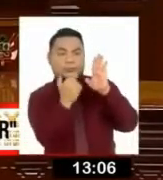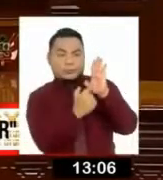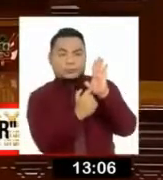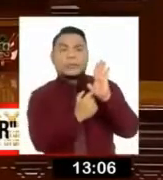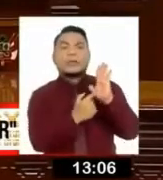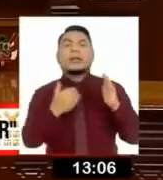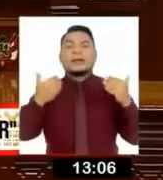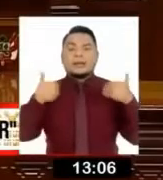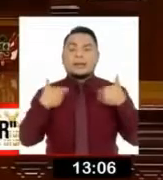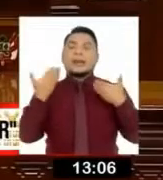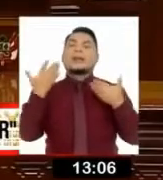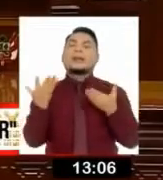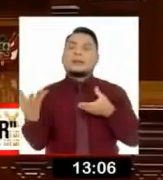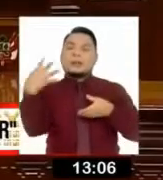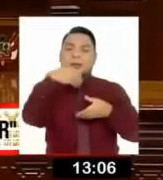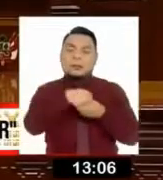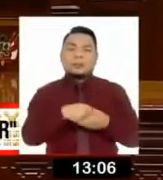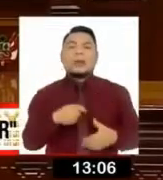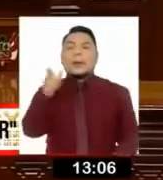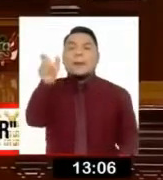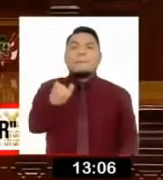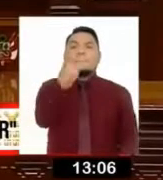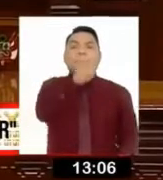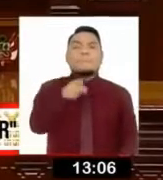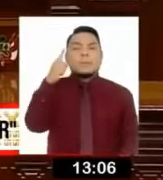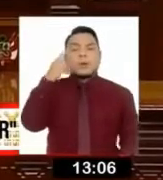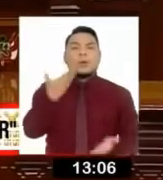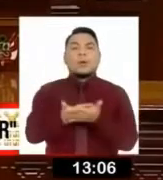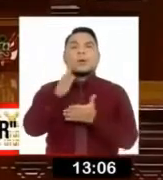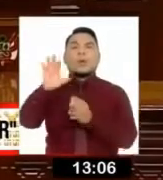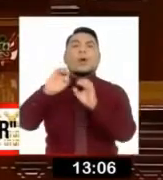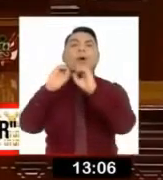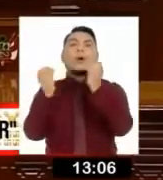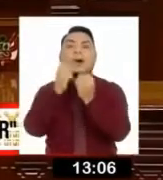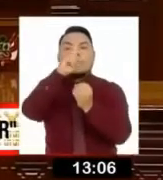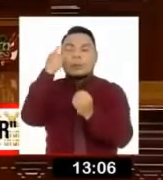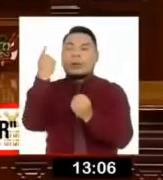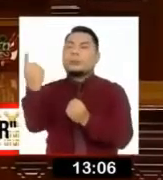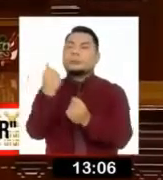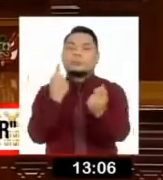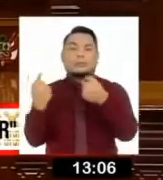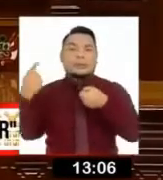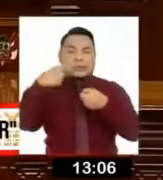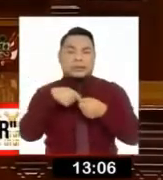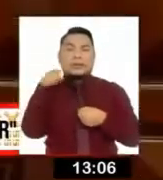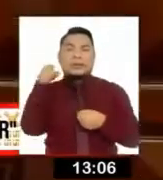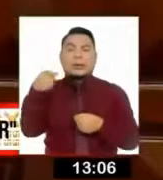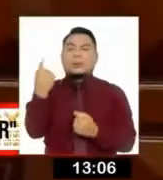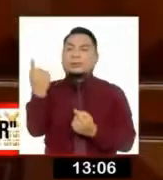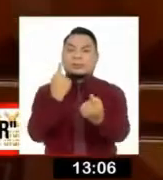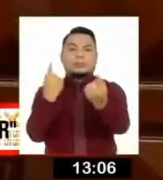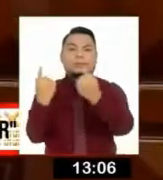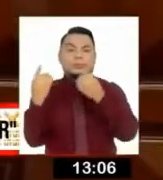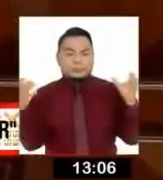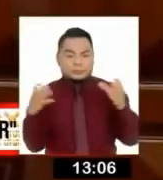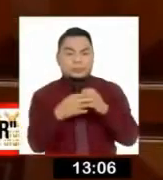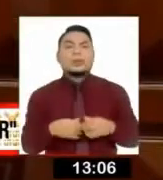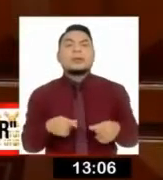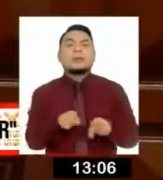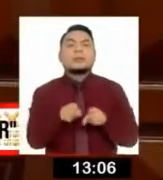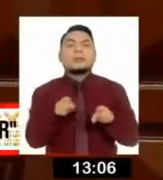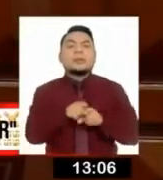tiene que incluir, al lado de candidatos propuestos por las organizaciones políticas inscritas, a porcentajes